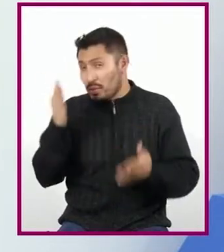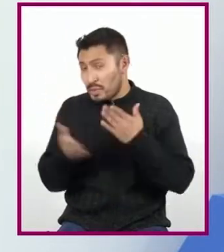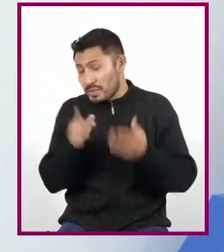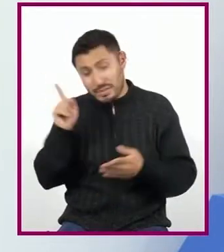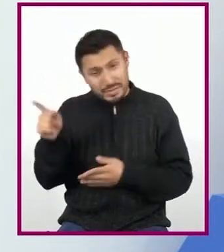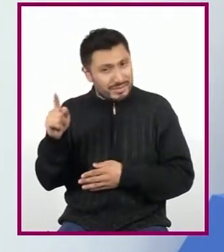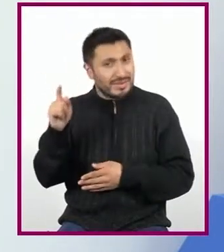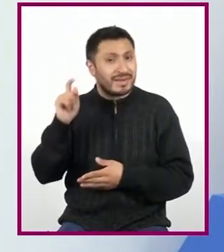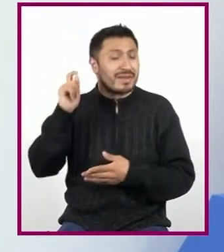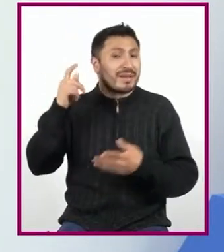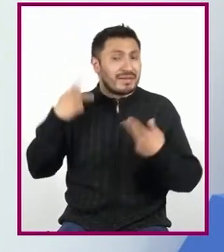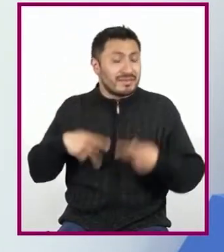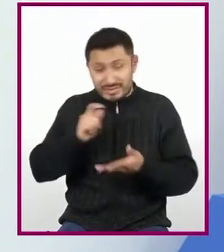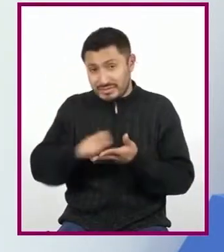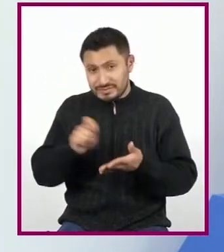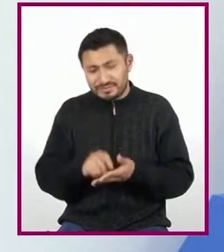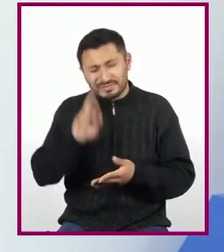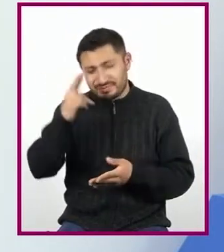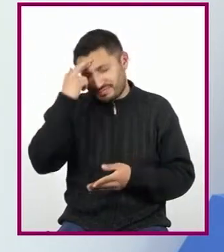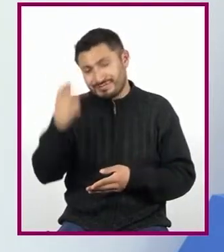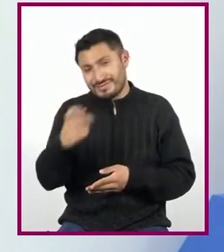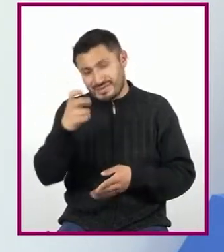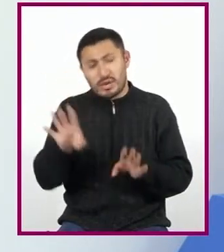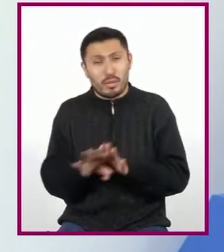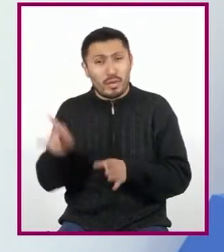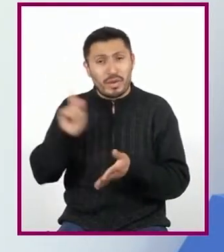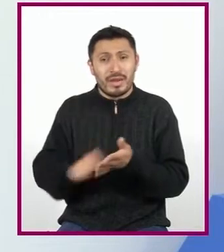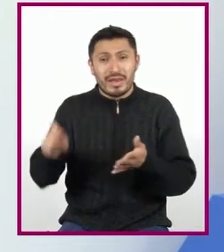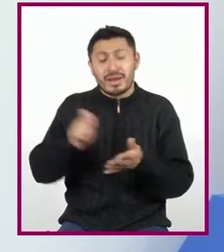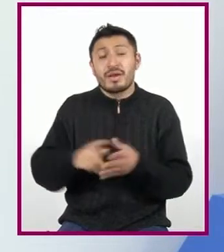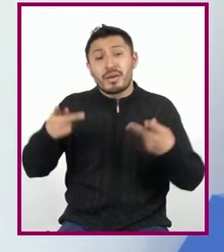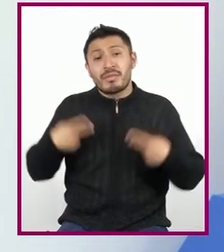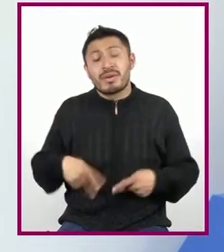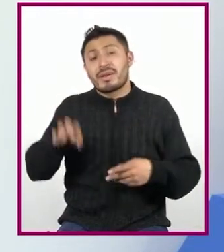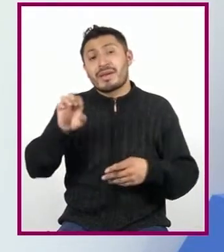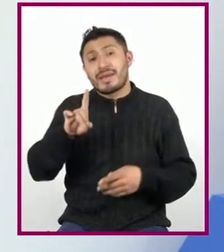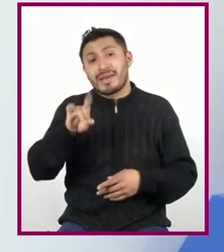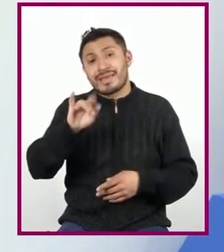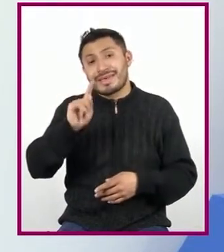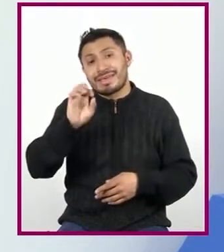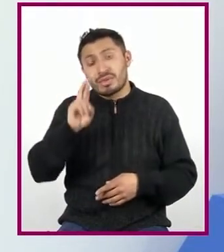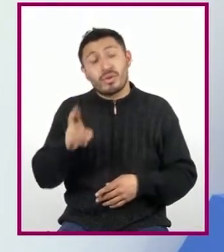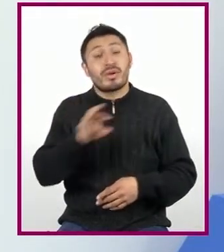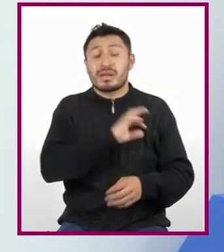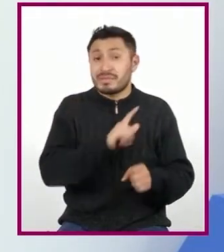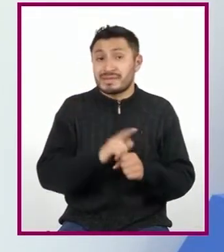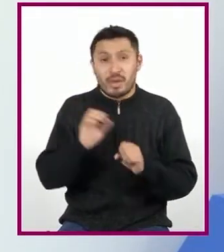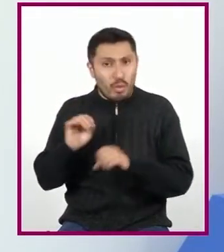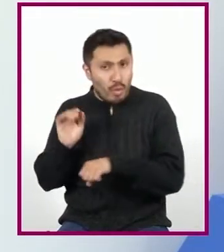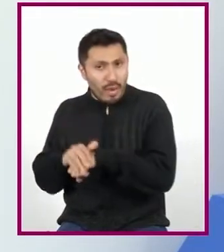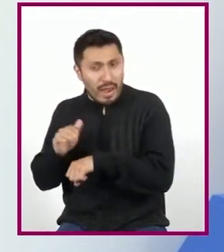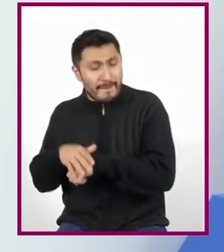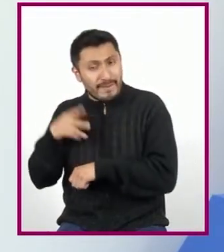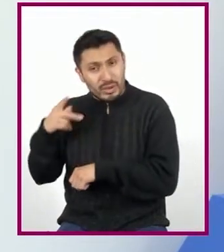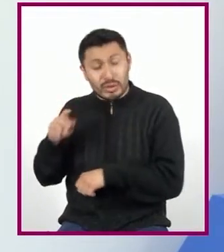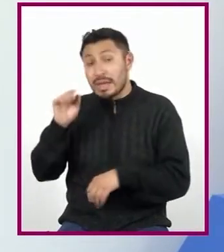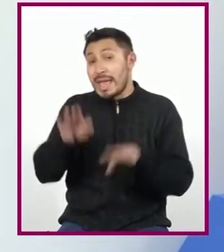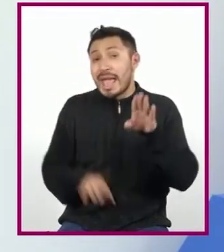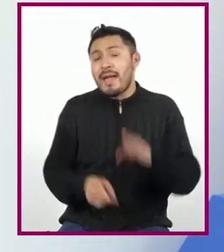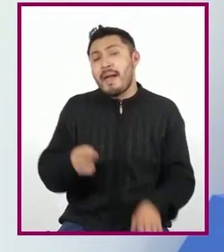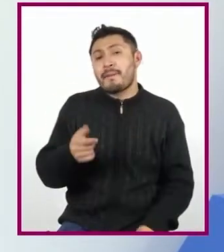puerto de Veracruz. Cultivó todos los géneros literarios, pero concretamente en el ámbito de la dramaturgia. Se le ha considerado